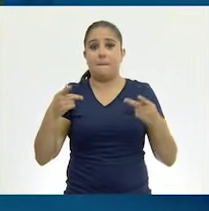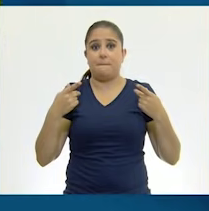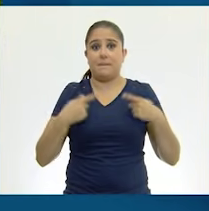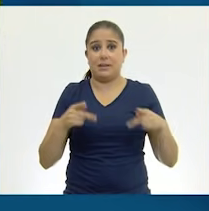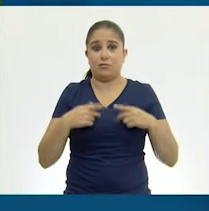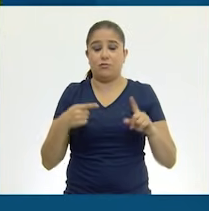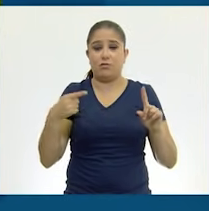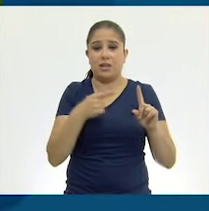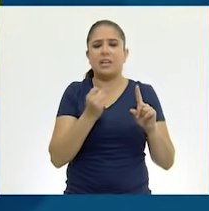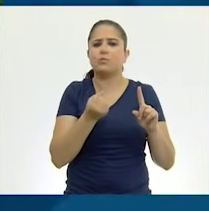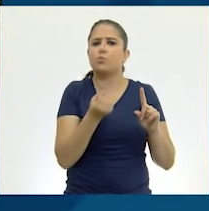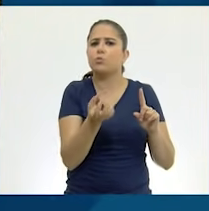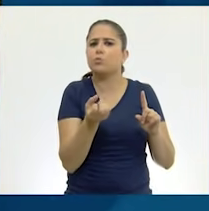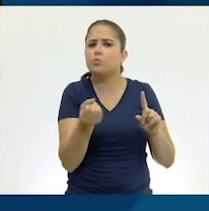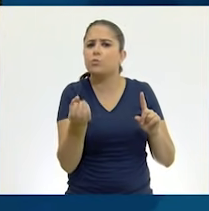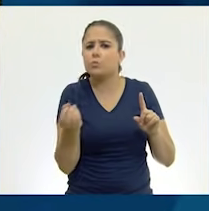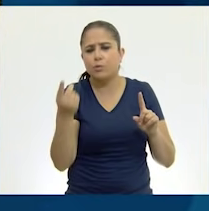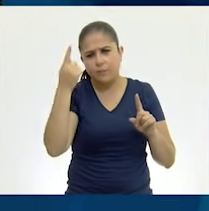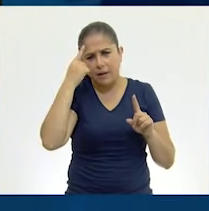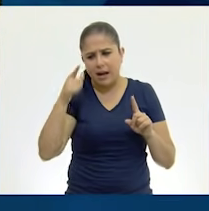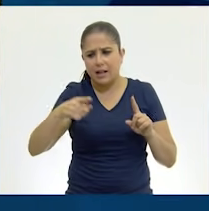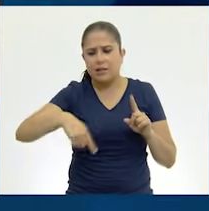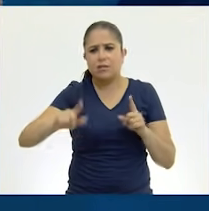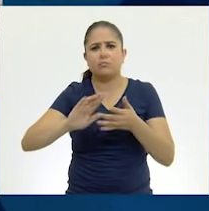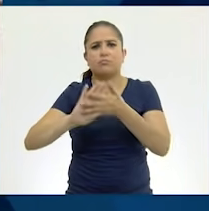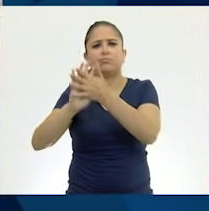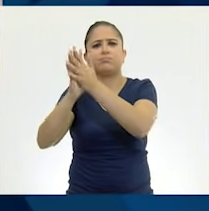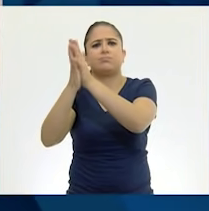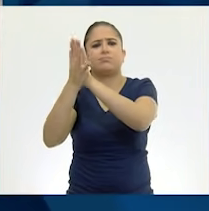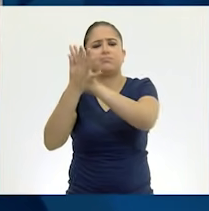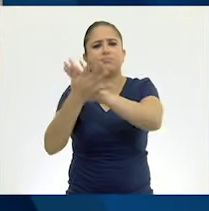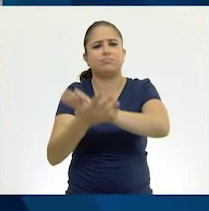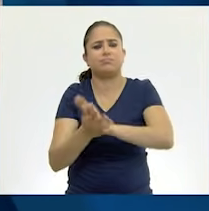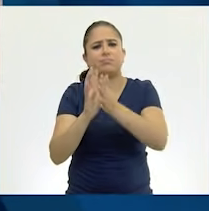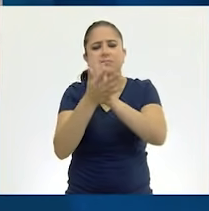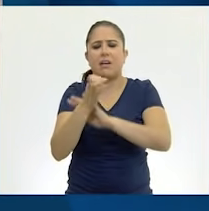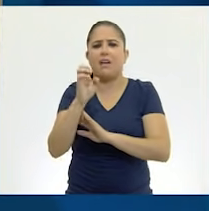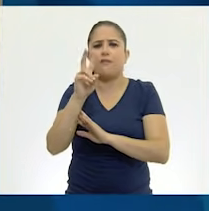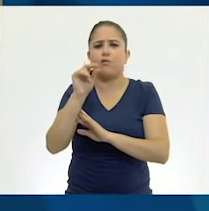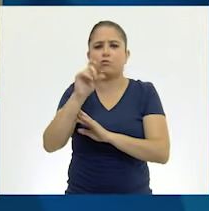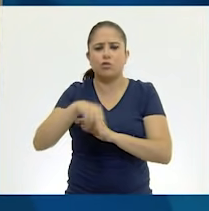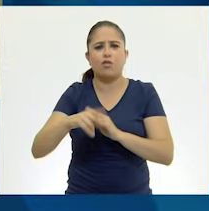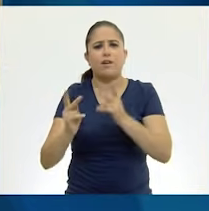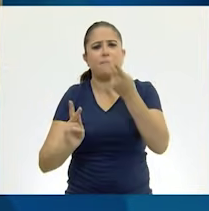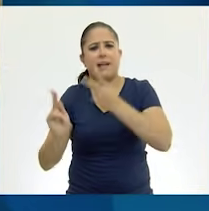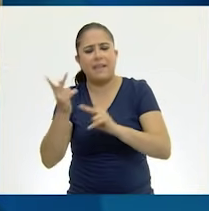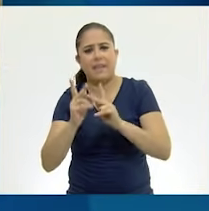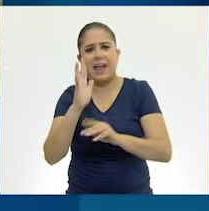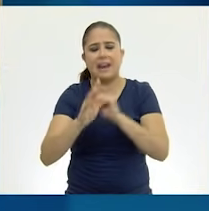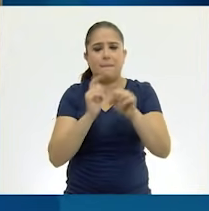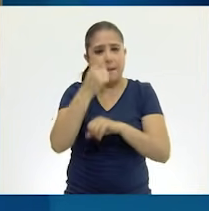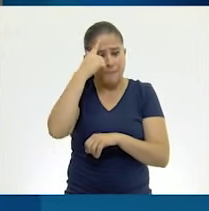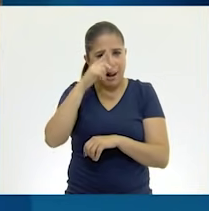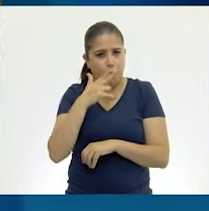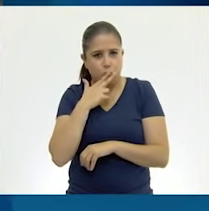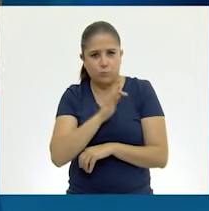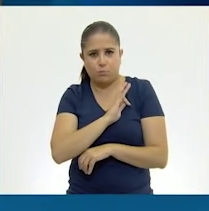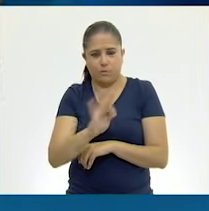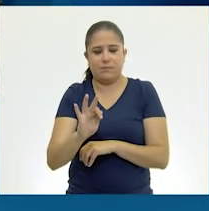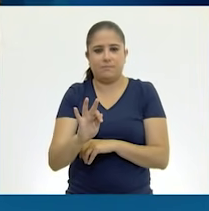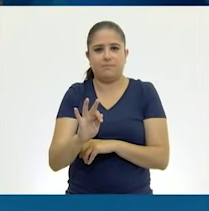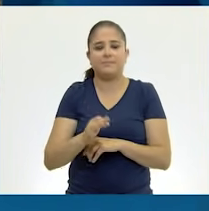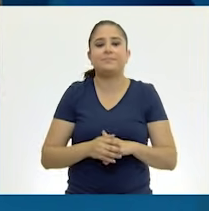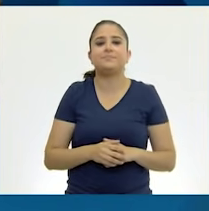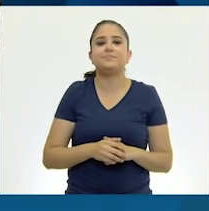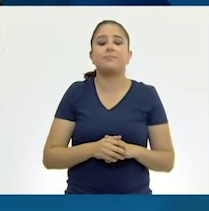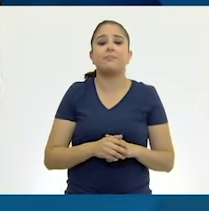ha contribuido también al proceso evolutivo a través de la selección que ha hecho de plantas y animales para su uso.